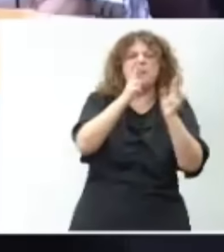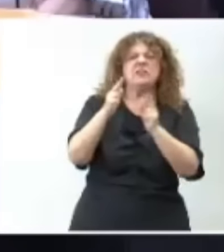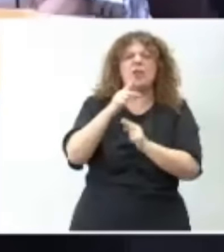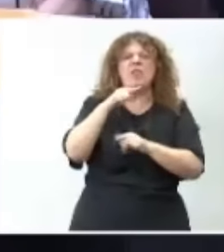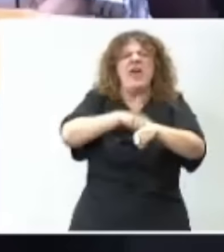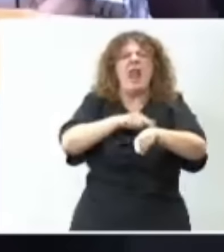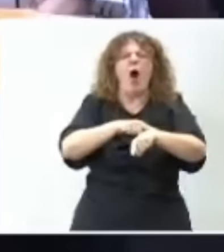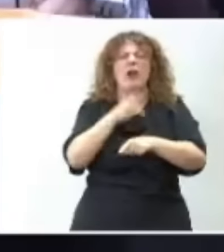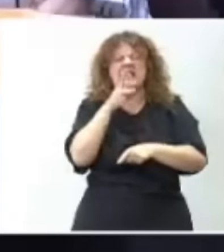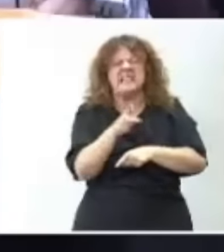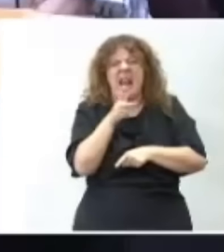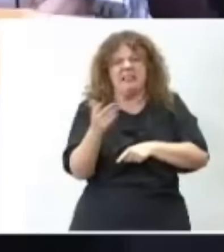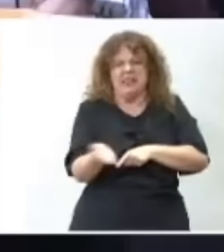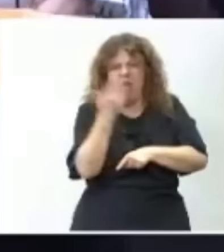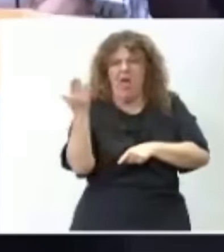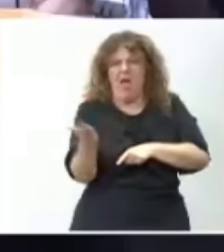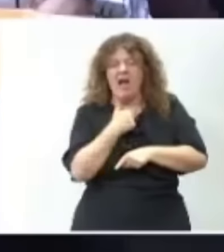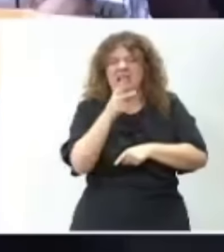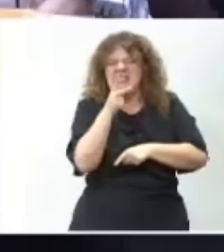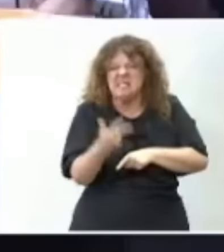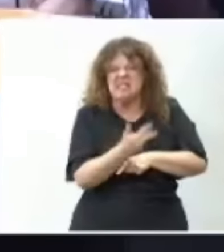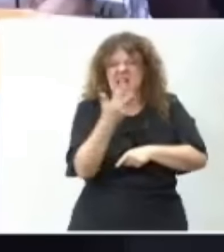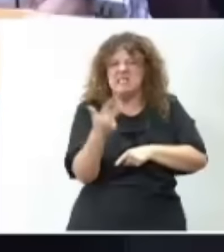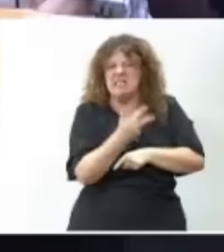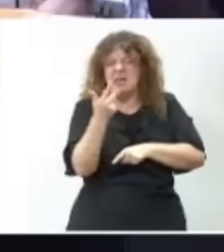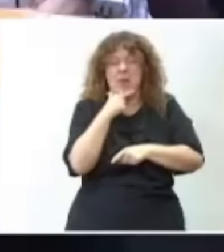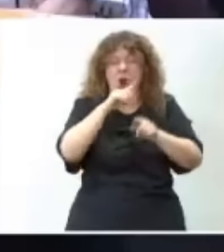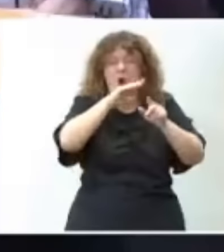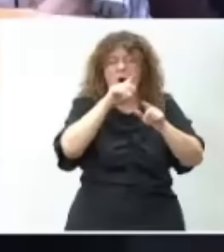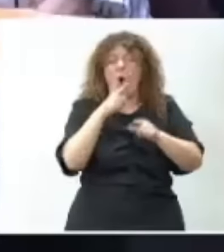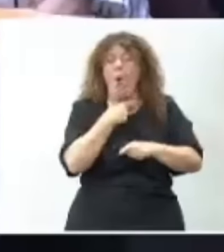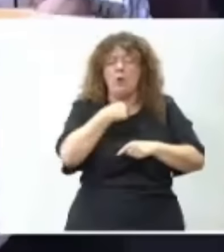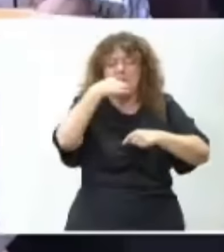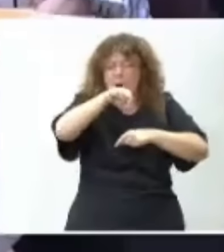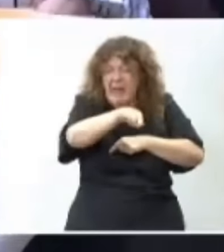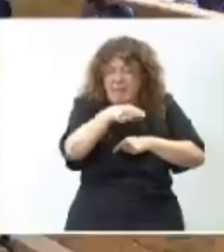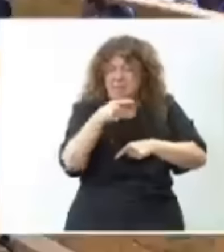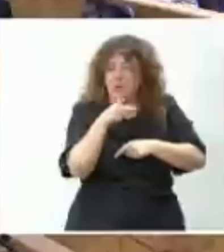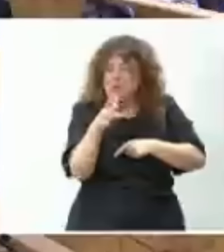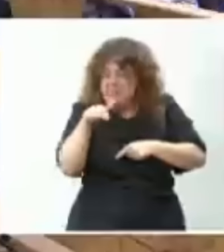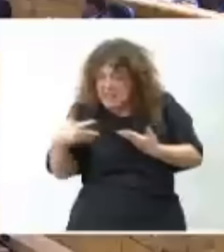Chanante. Chiste tras chiste, lo único que estos no tienen ninguna gracia.